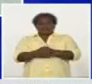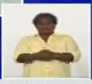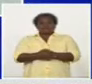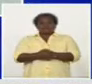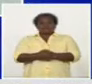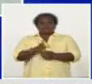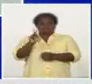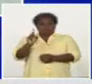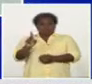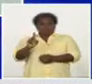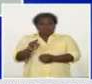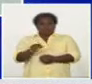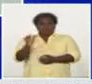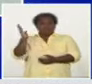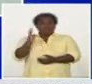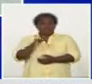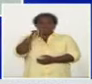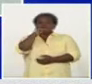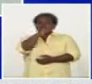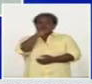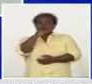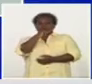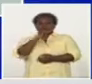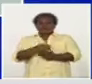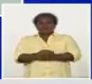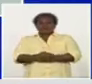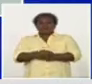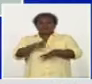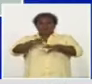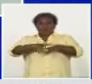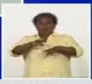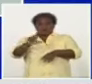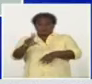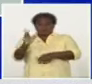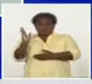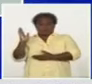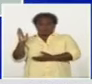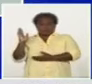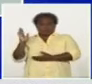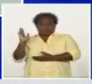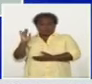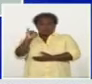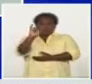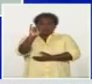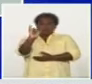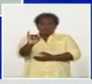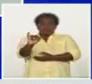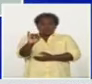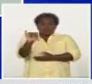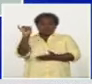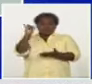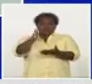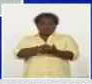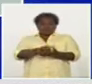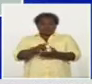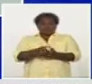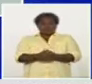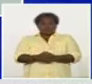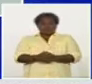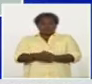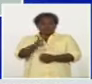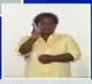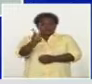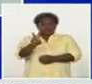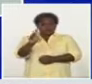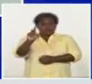procedentes de Rusia. En el caso de Holguín, confirma 6 casos importados, 2 de